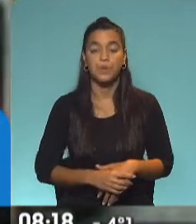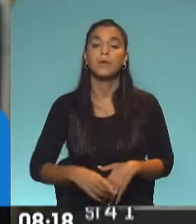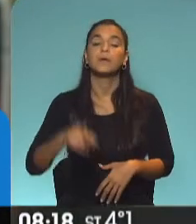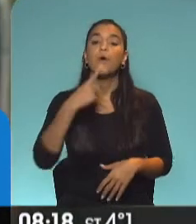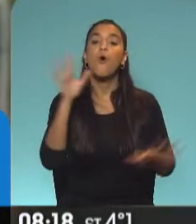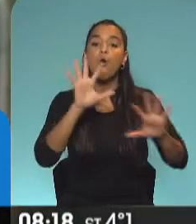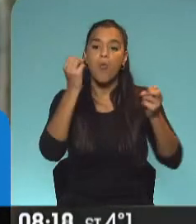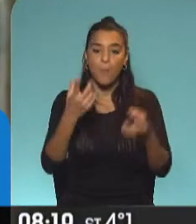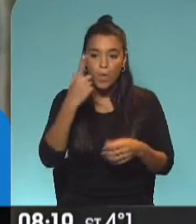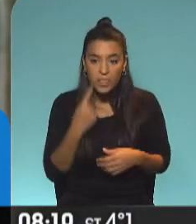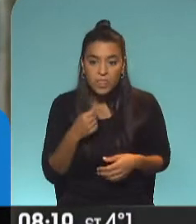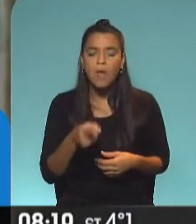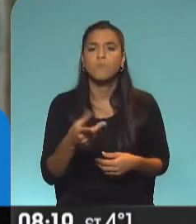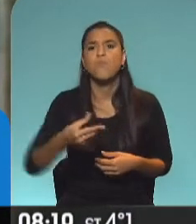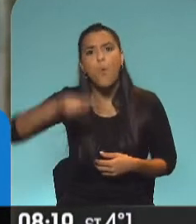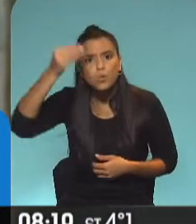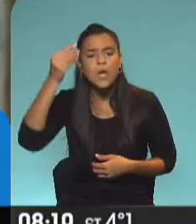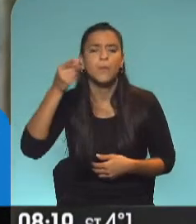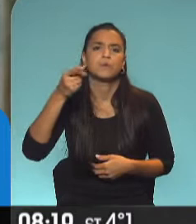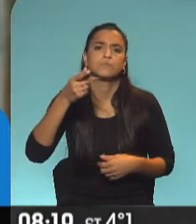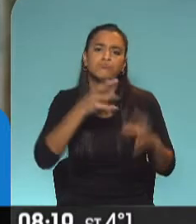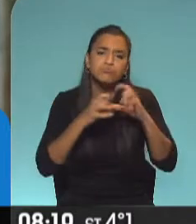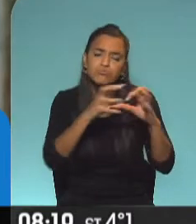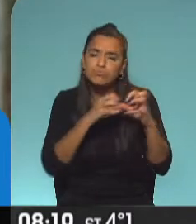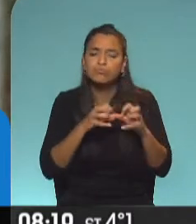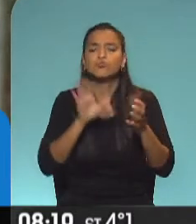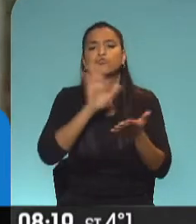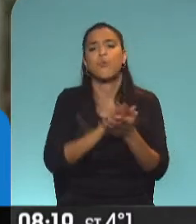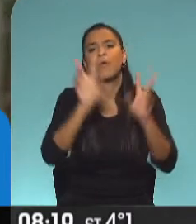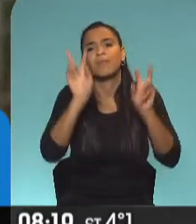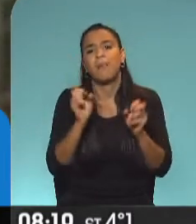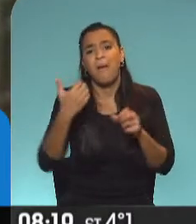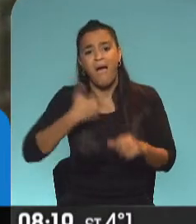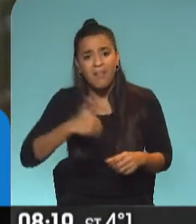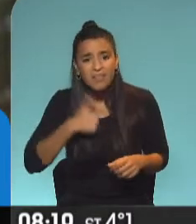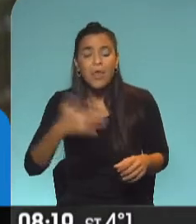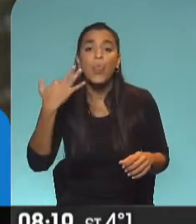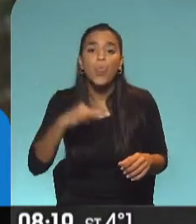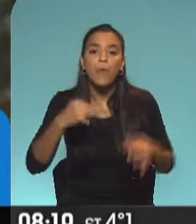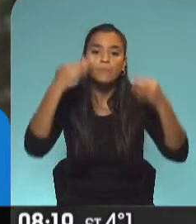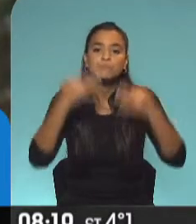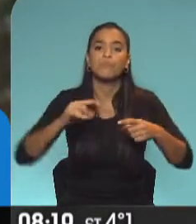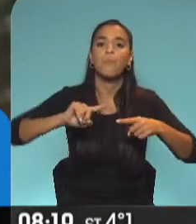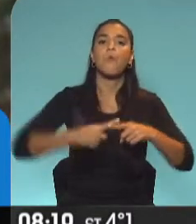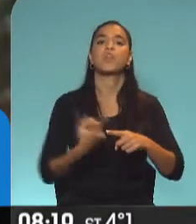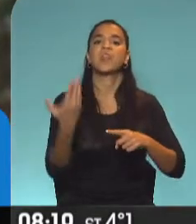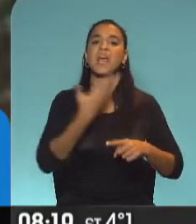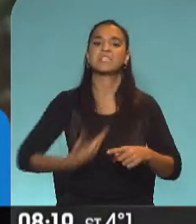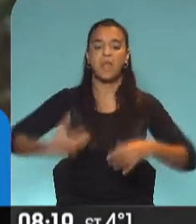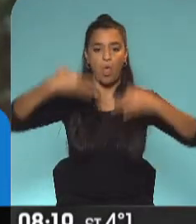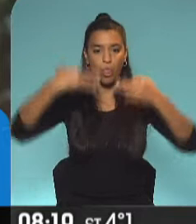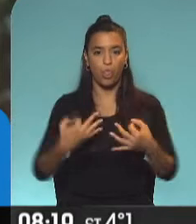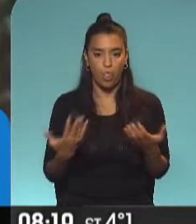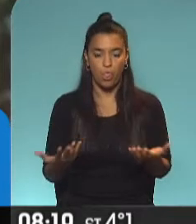Pablo, buen día. ¿Y cuántas veces se ha debatido en torno a que la Argentina tiene que tener políticas de Estado